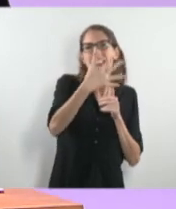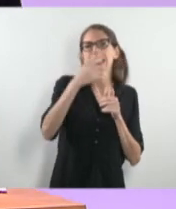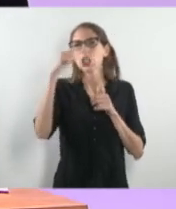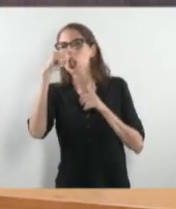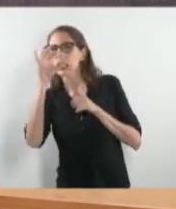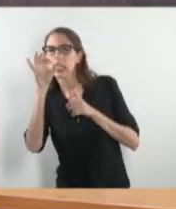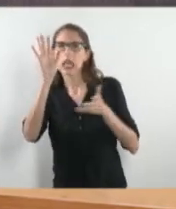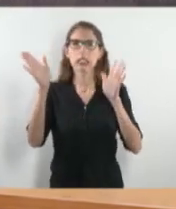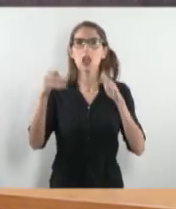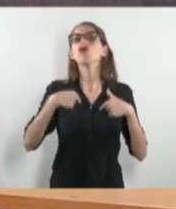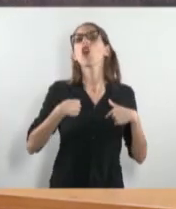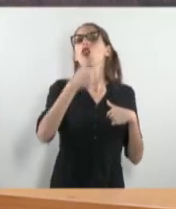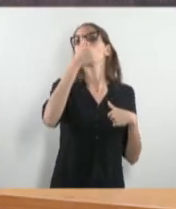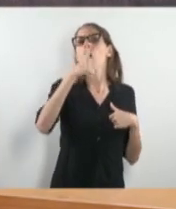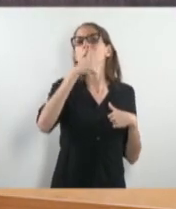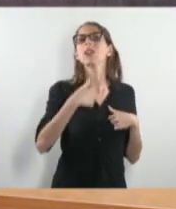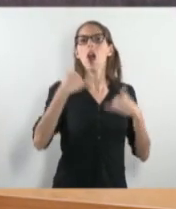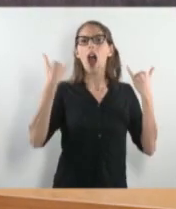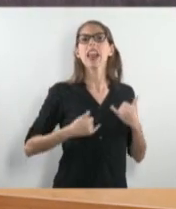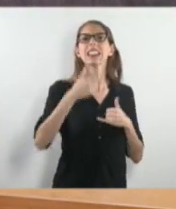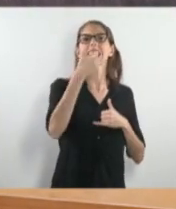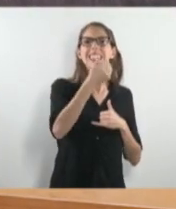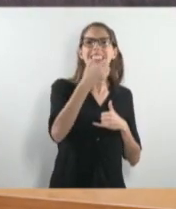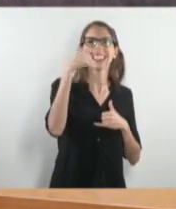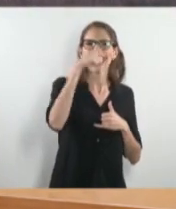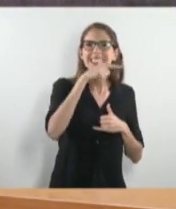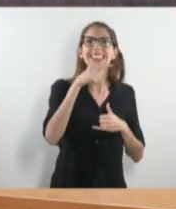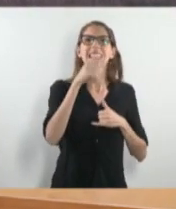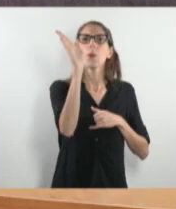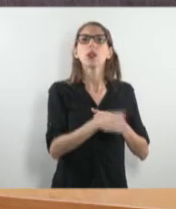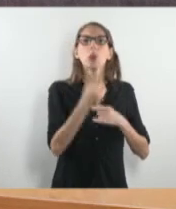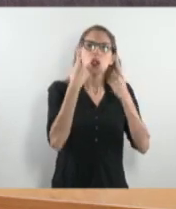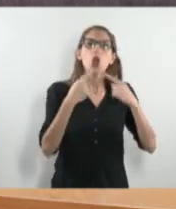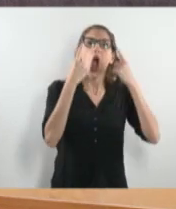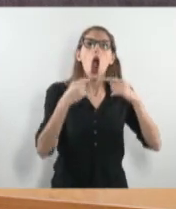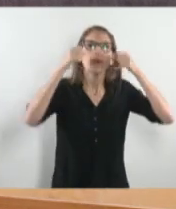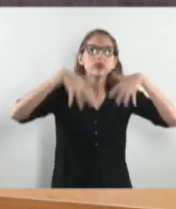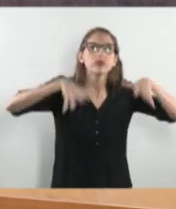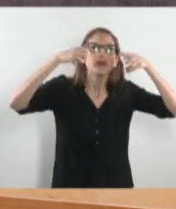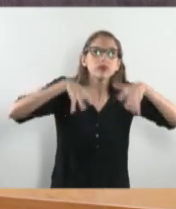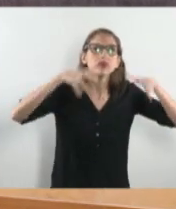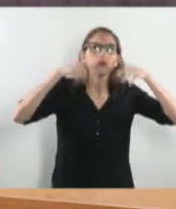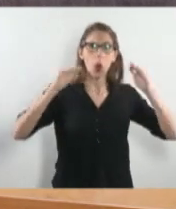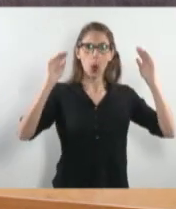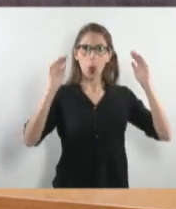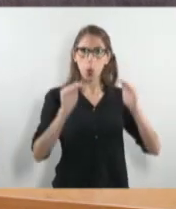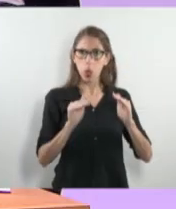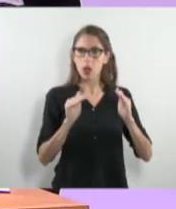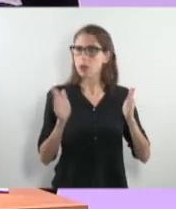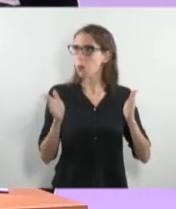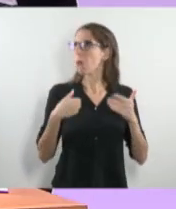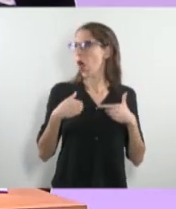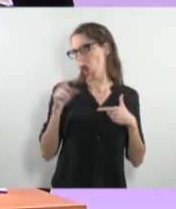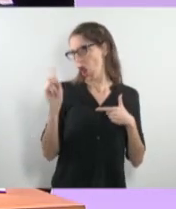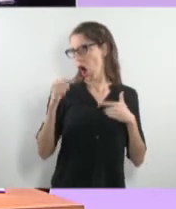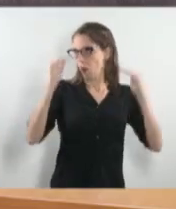domingos tengo 67% porque me la paso llorando. Me pero ahí perdés. Pero no, no hago más, no, no genero